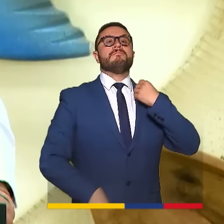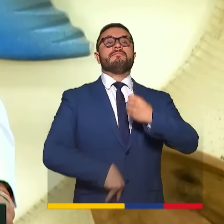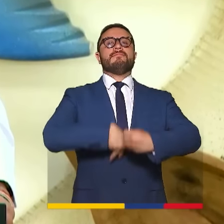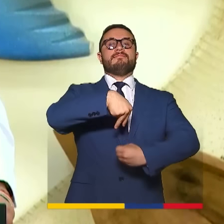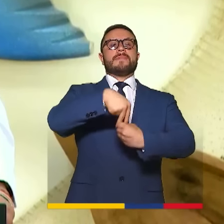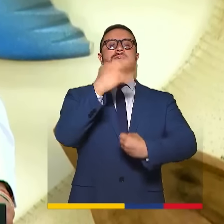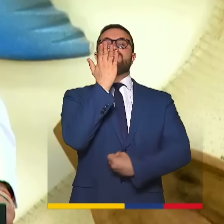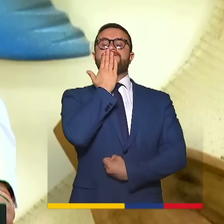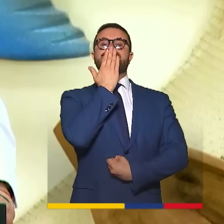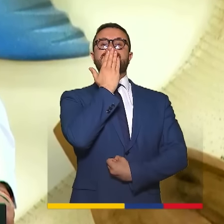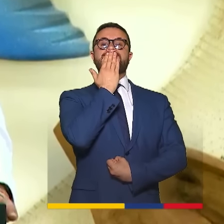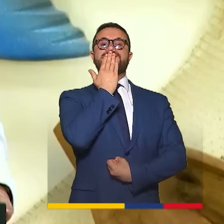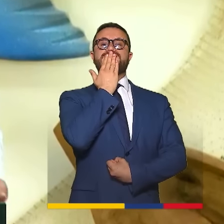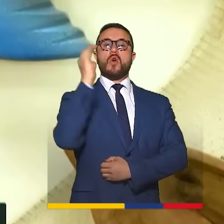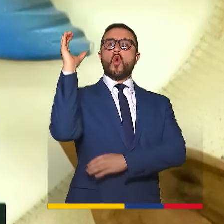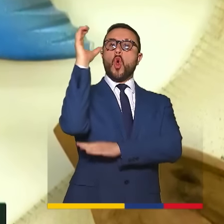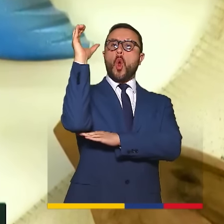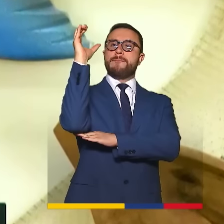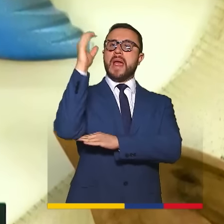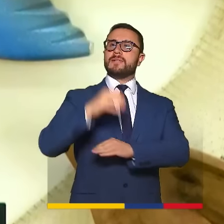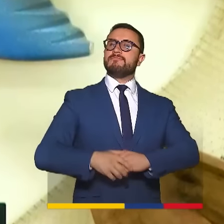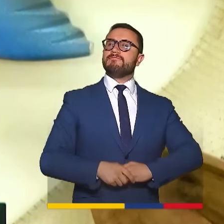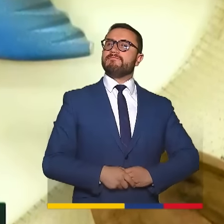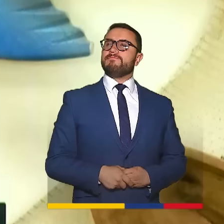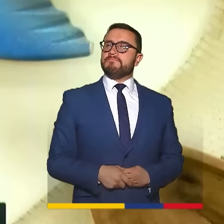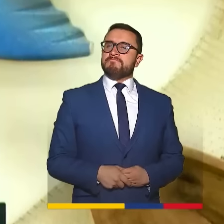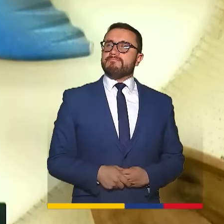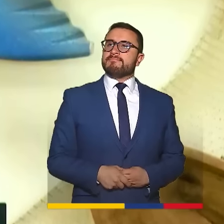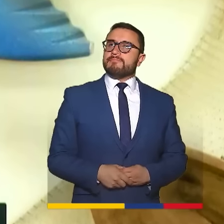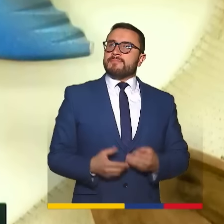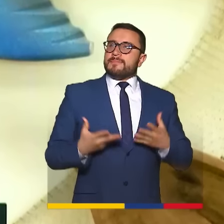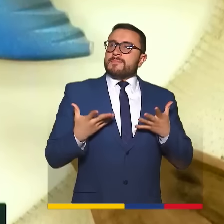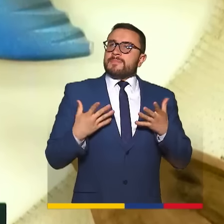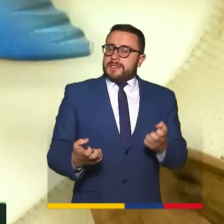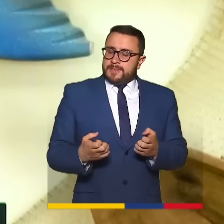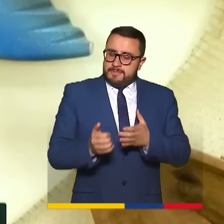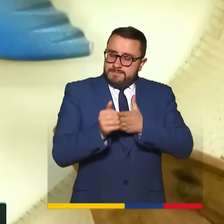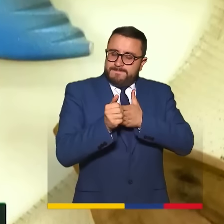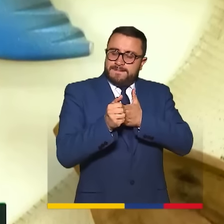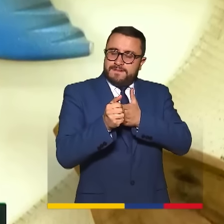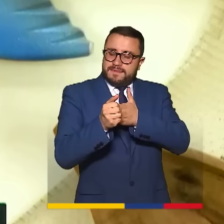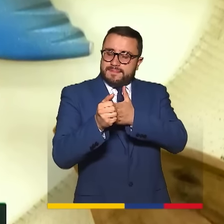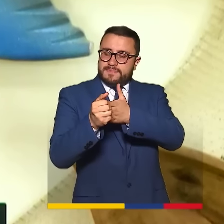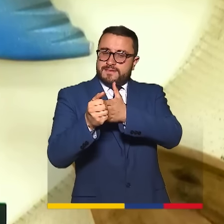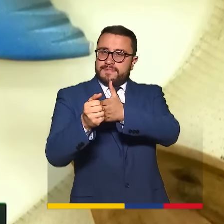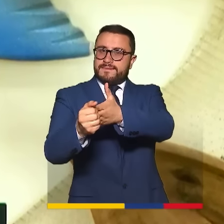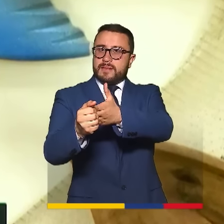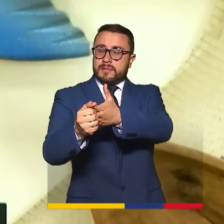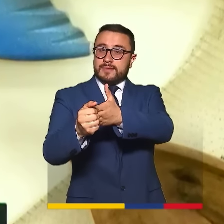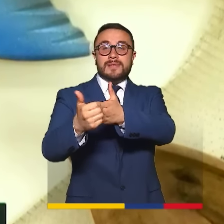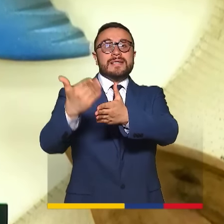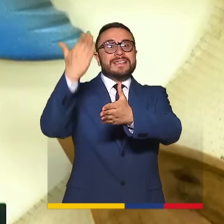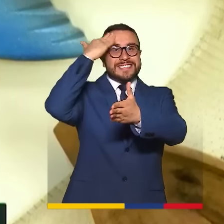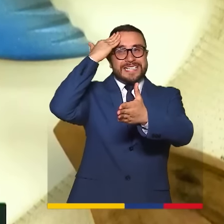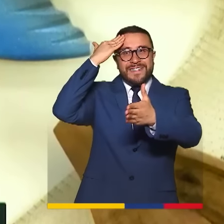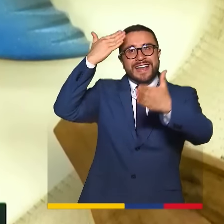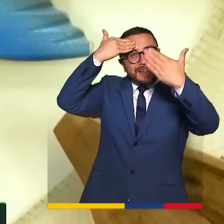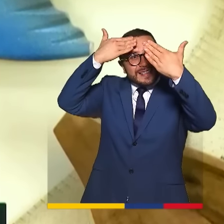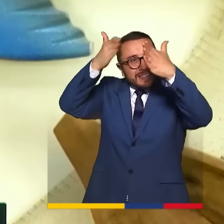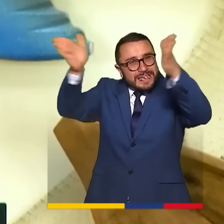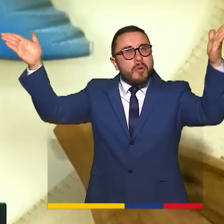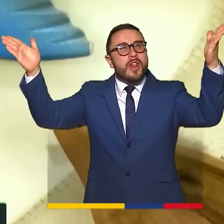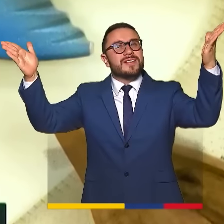destinos de la patria, llevándola hacia la consecuencia que traía el ser república, el ser una